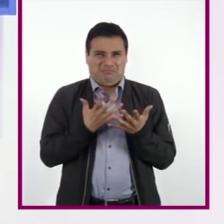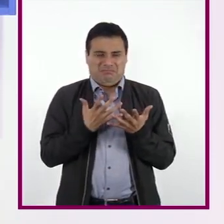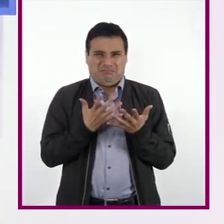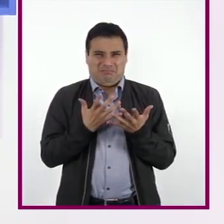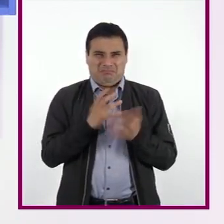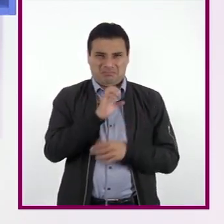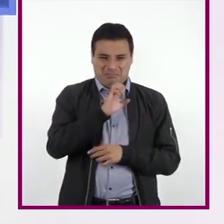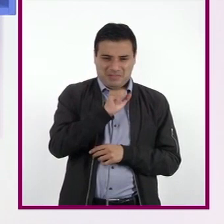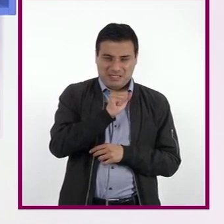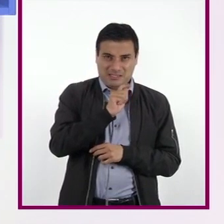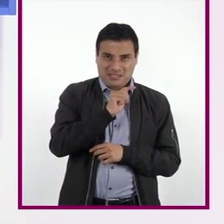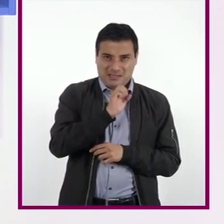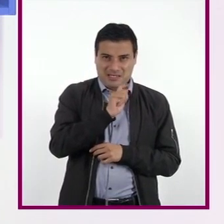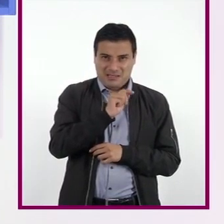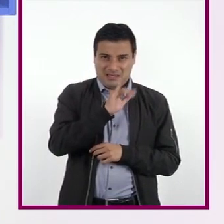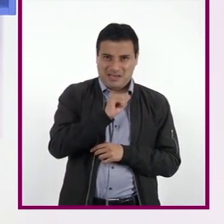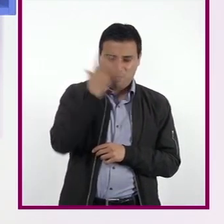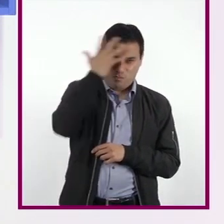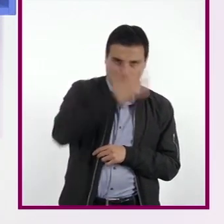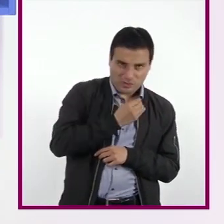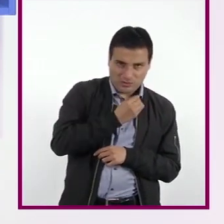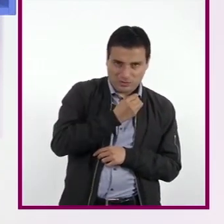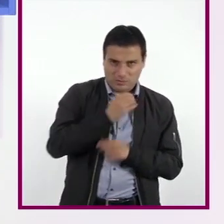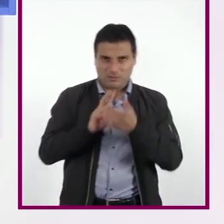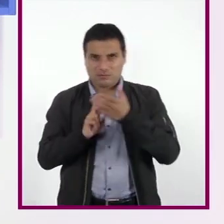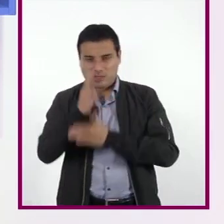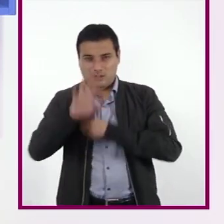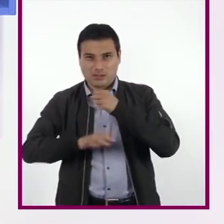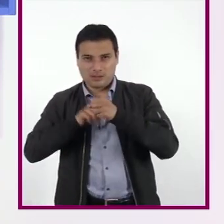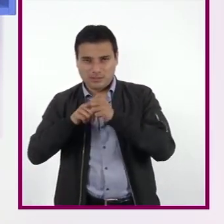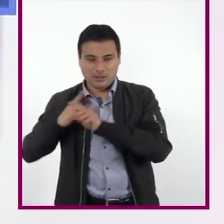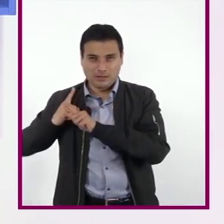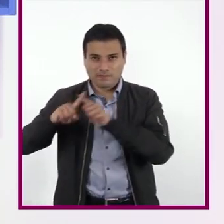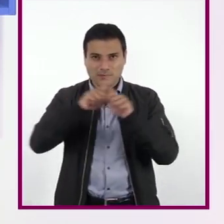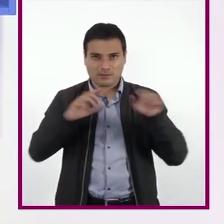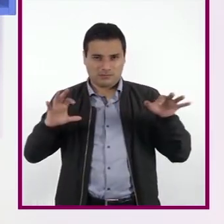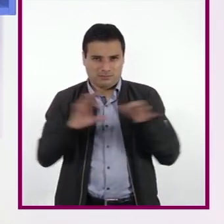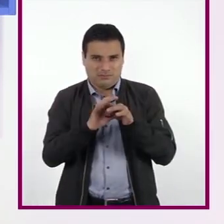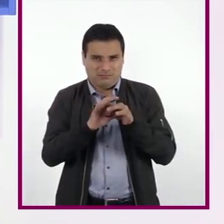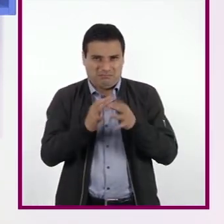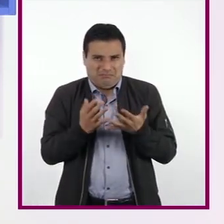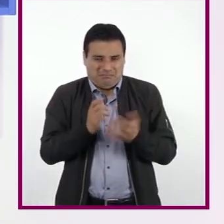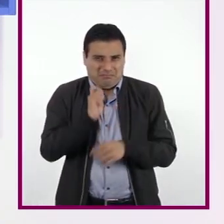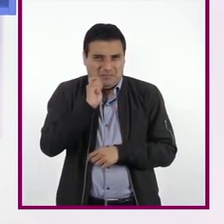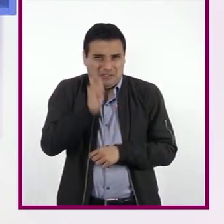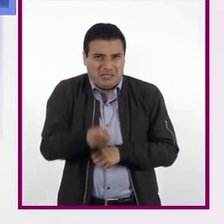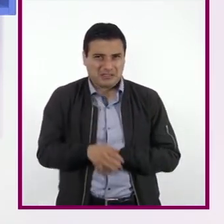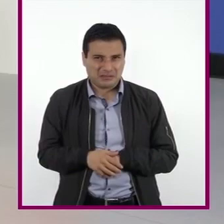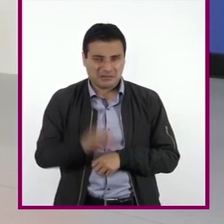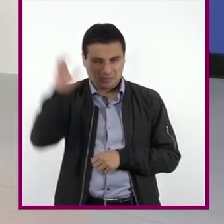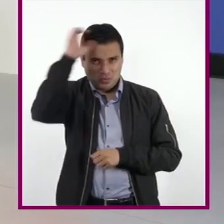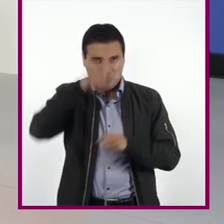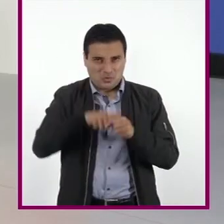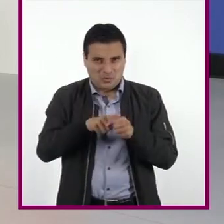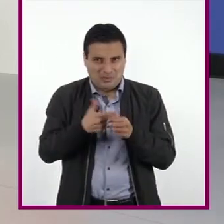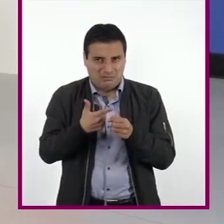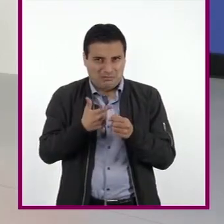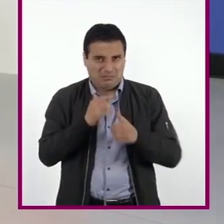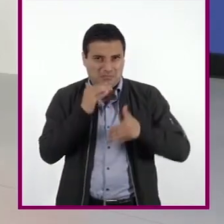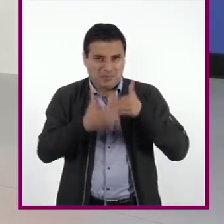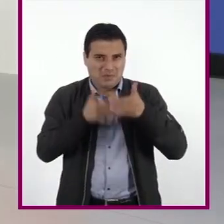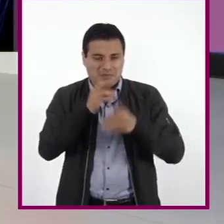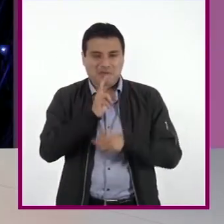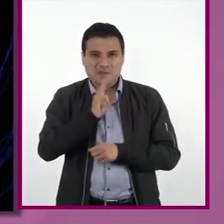la estética con la biodiversidad y su correlación en la construcción de una cultura.